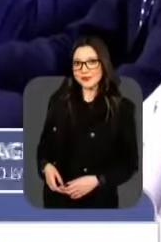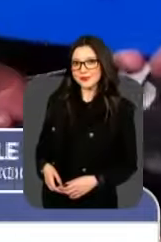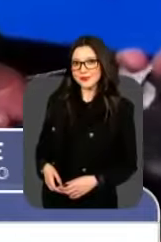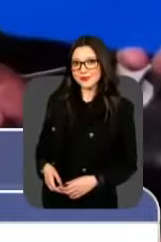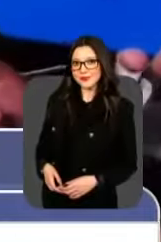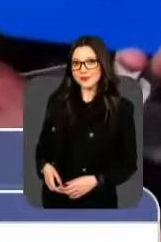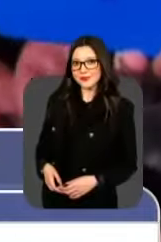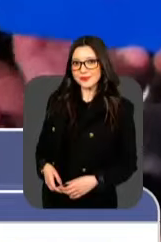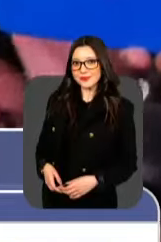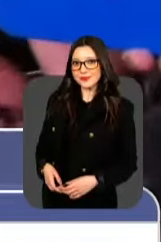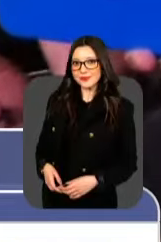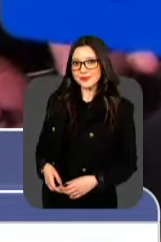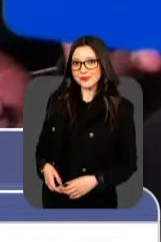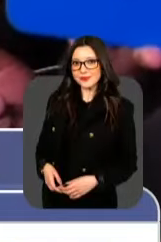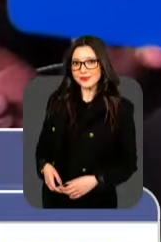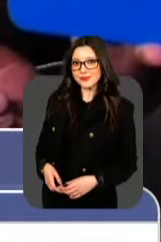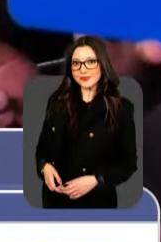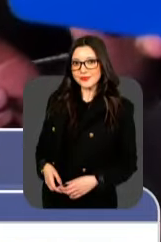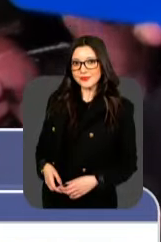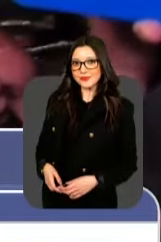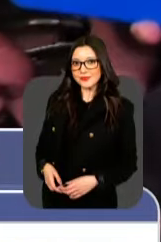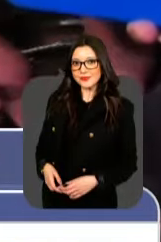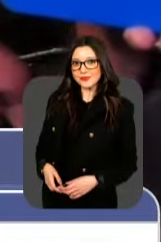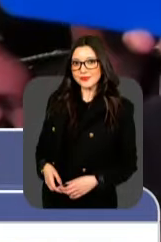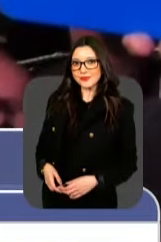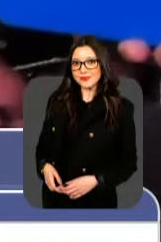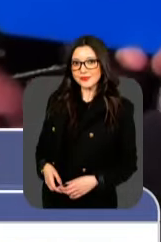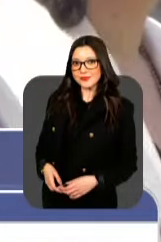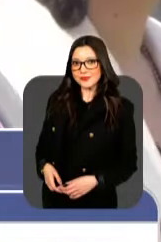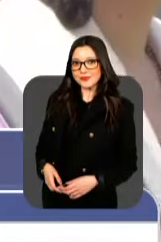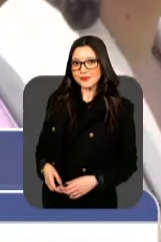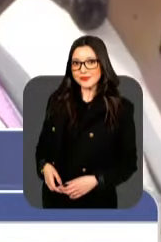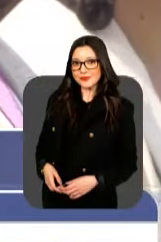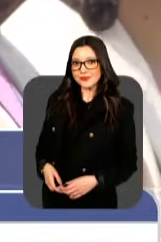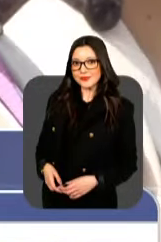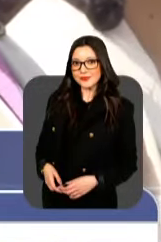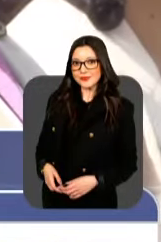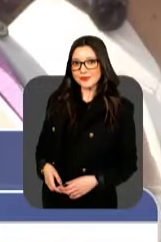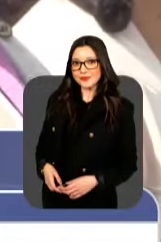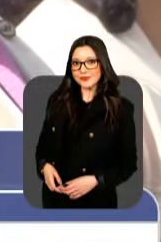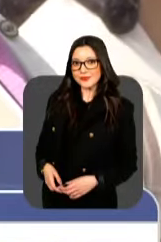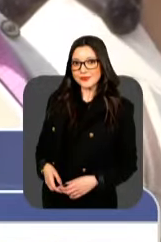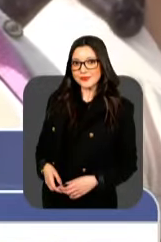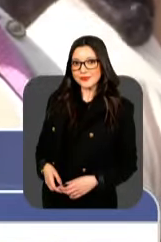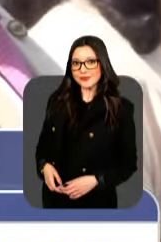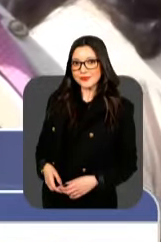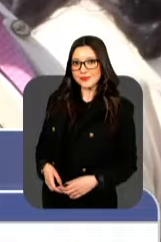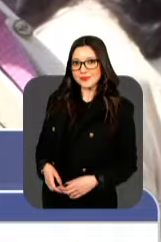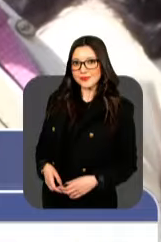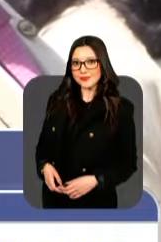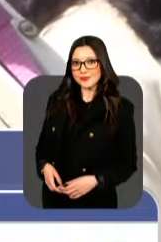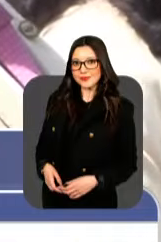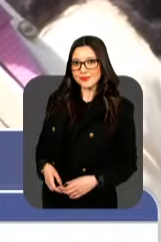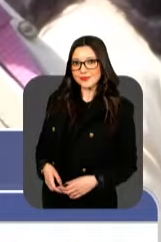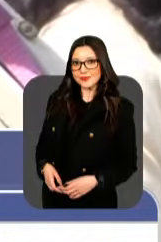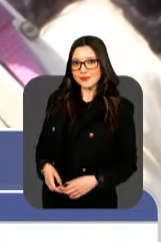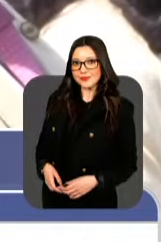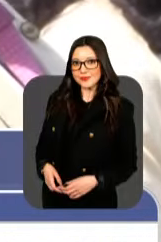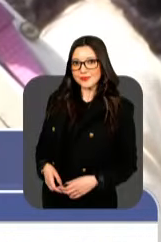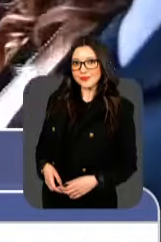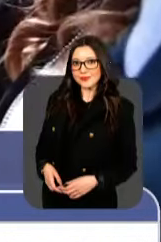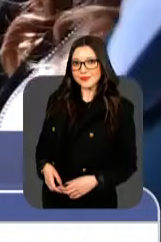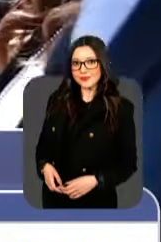Comité Político Ampliado, acá en el Palacio de la Moneda. Recordemos que esta instancia congrega a